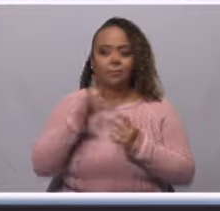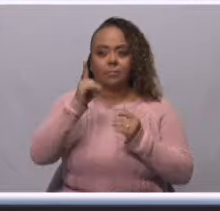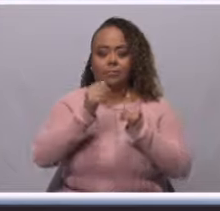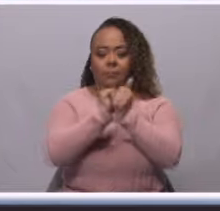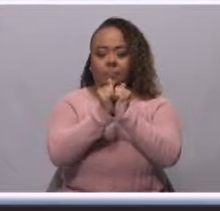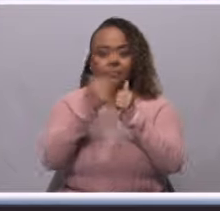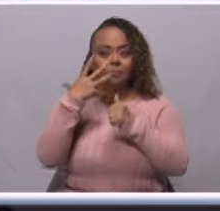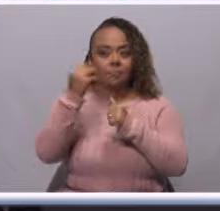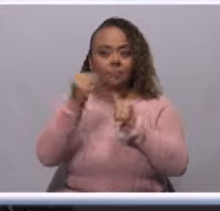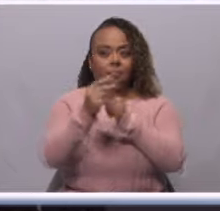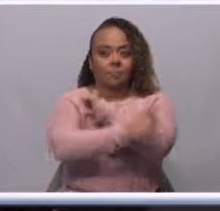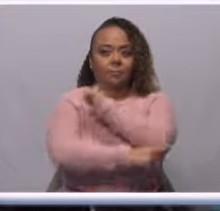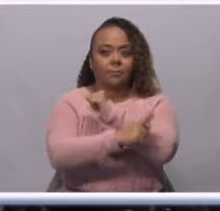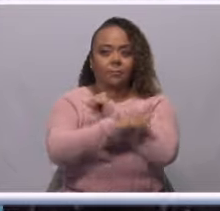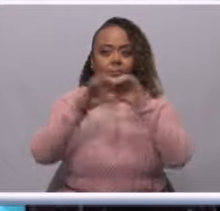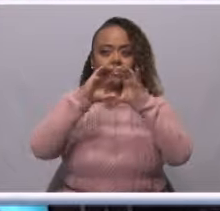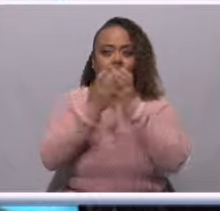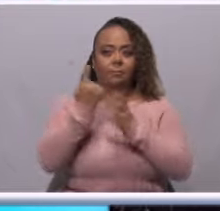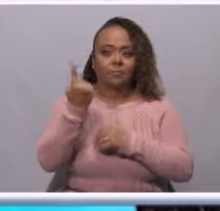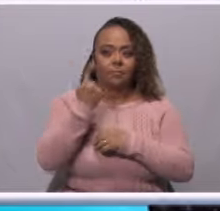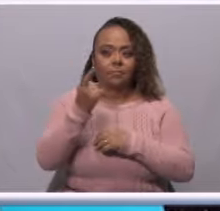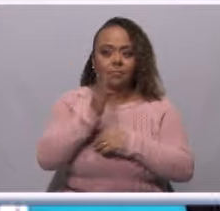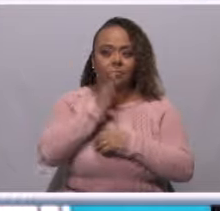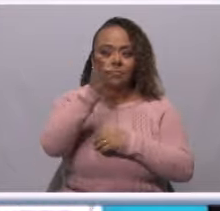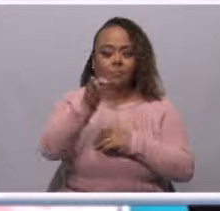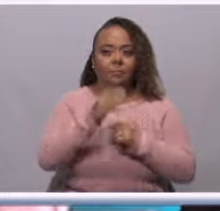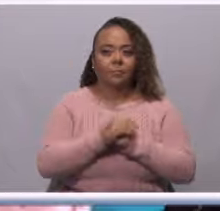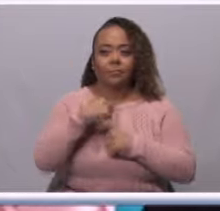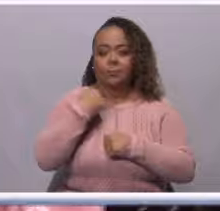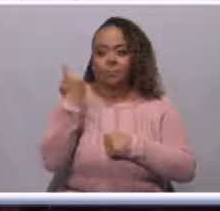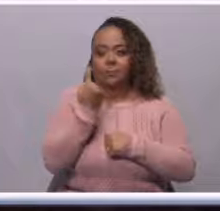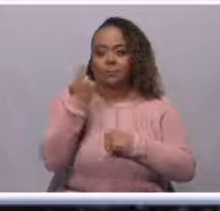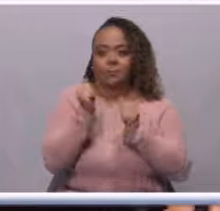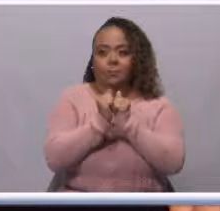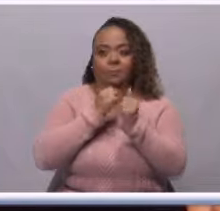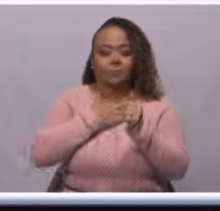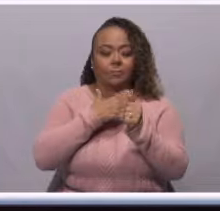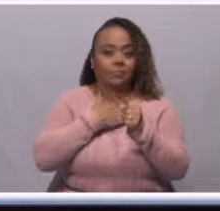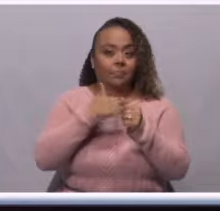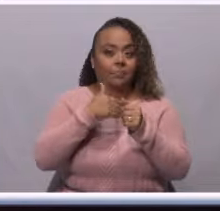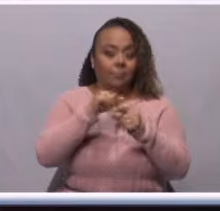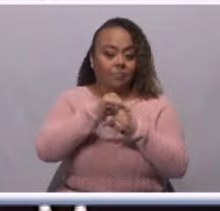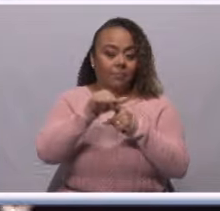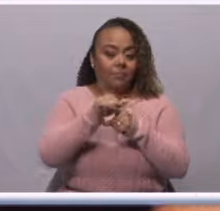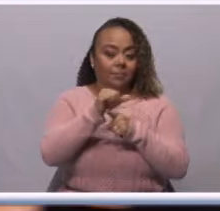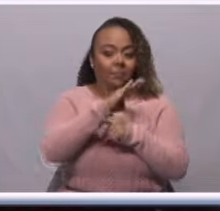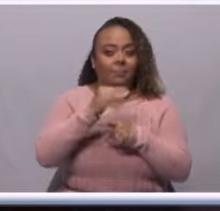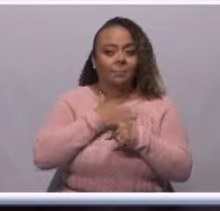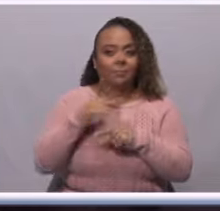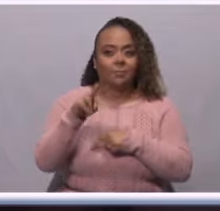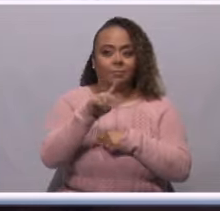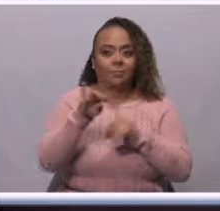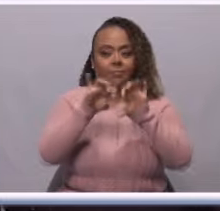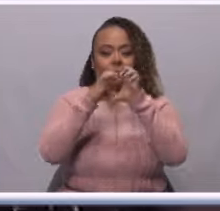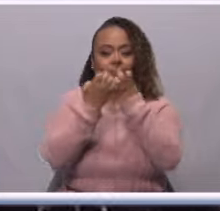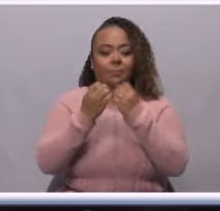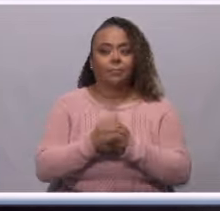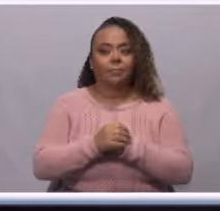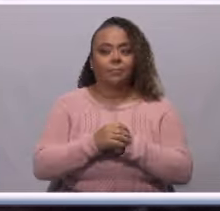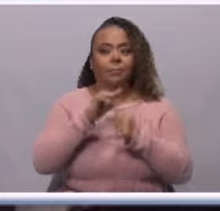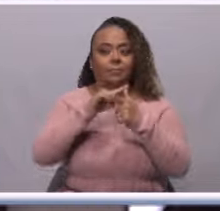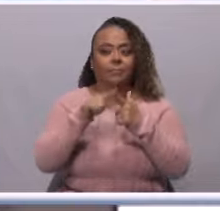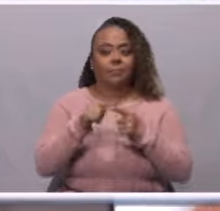afuera del país. En los mundiales siempre que voy, voy sola, voy con mis entrenadores y mis compañeros de equipo.